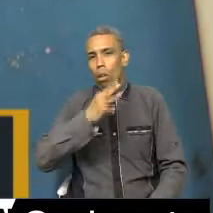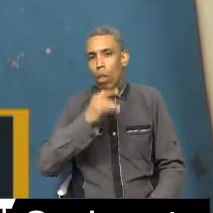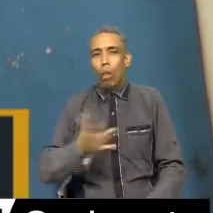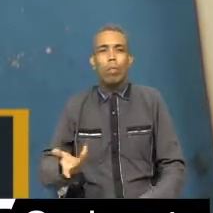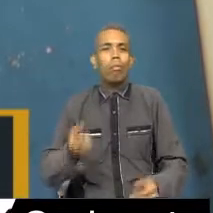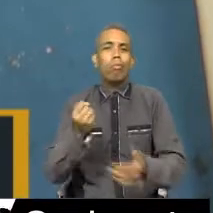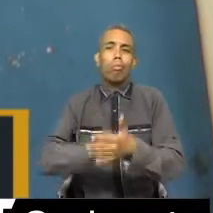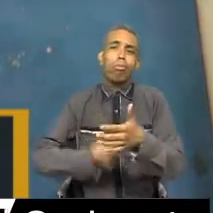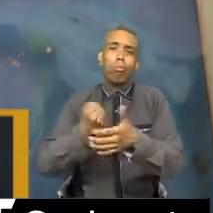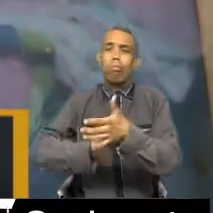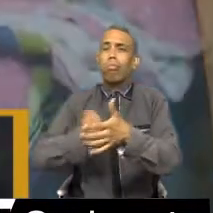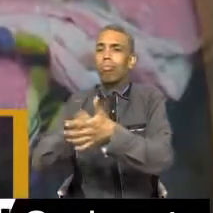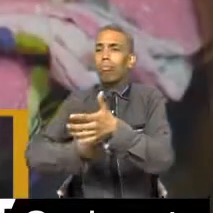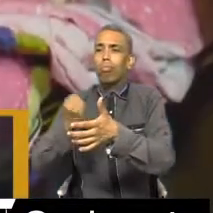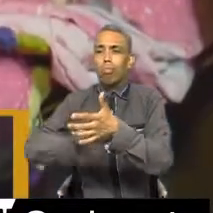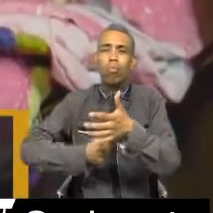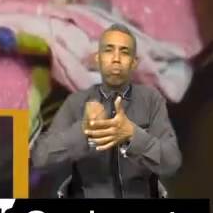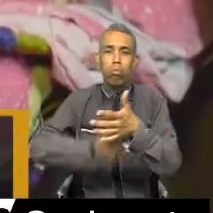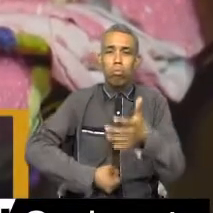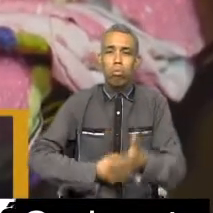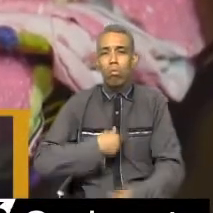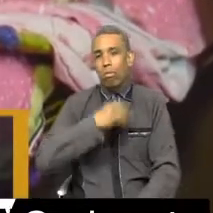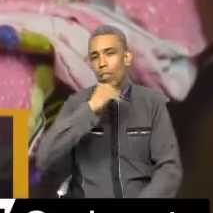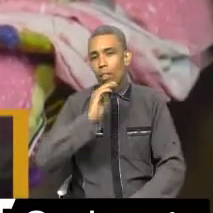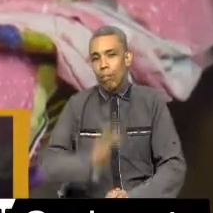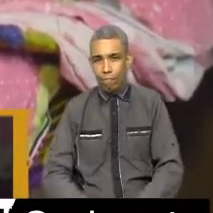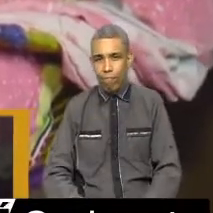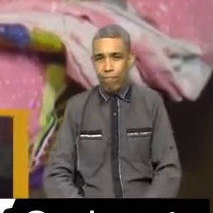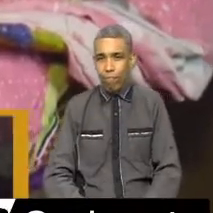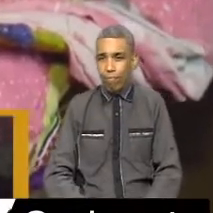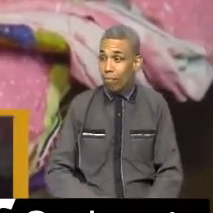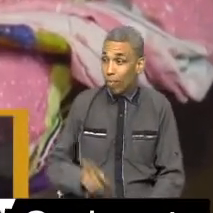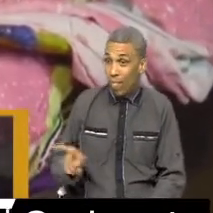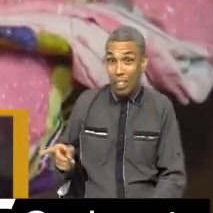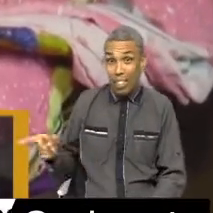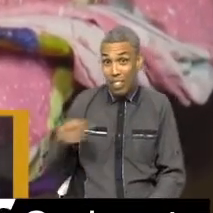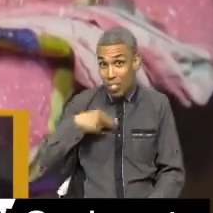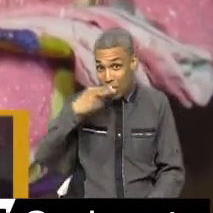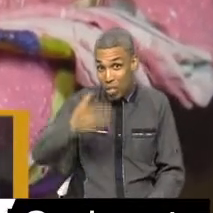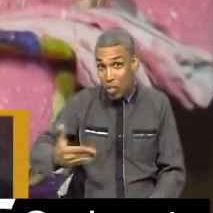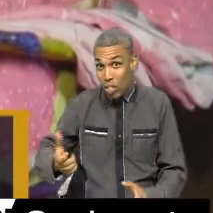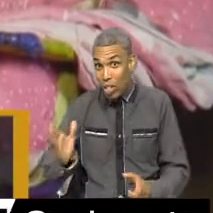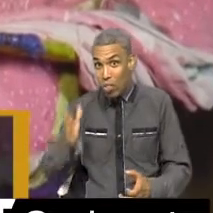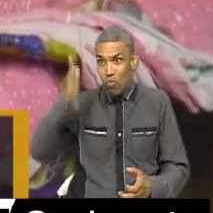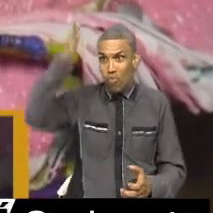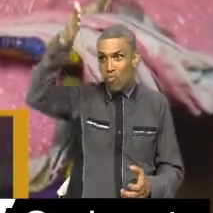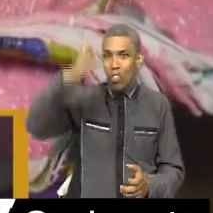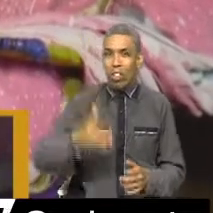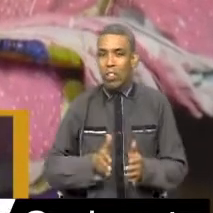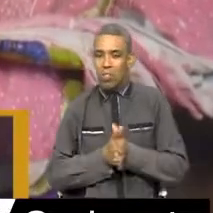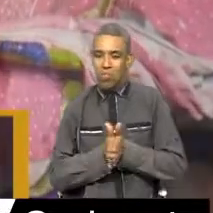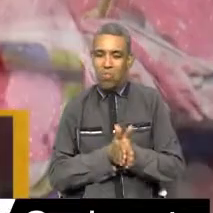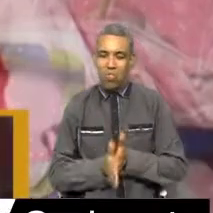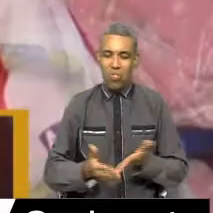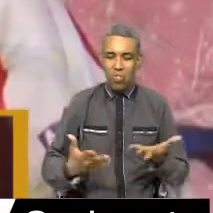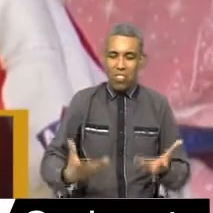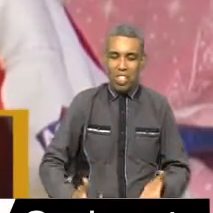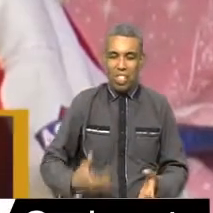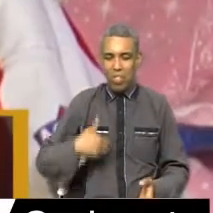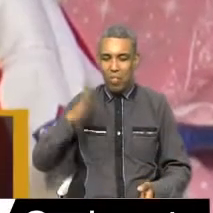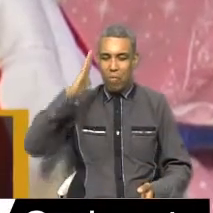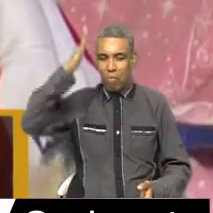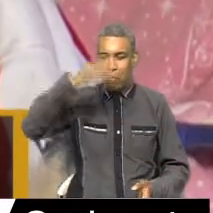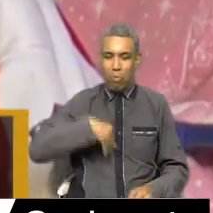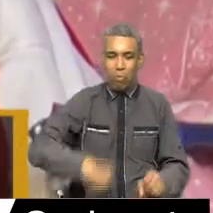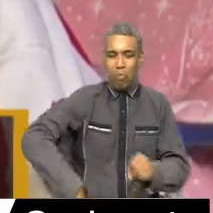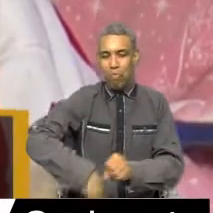y en autorización y nunca salen las órdenes. Brian sueña con ser deportista, es hincha del Junior de Barranquilla y como cualquier pequeño espera